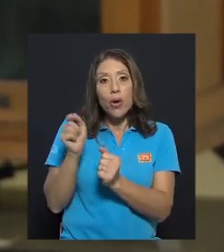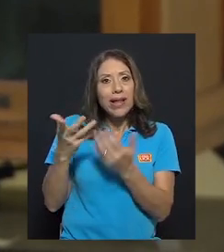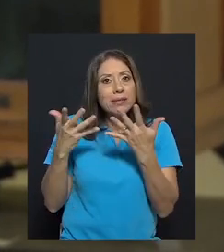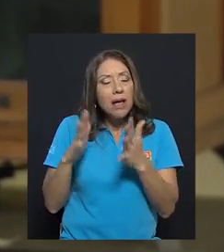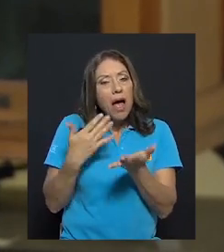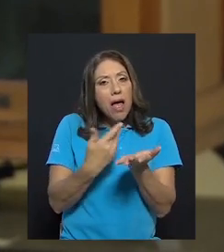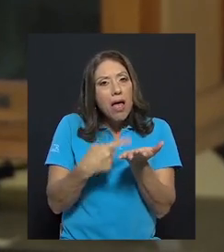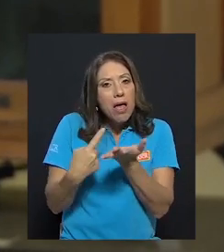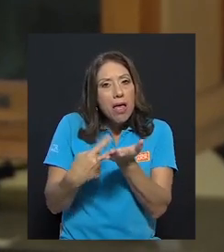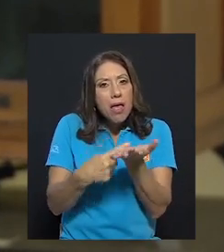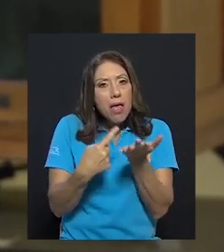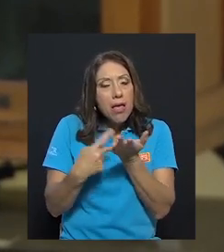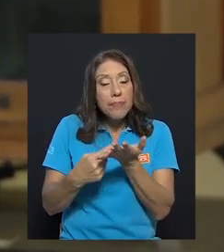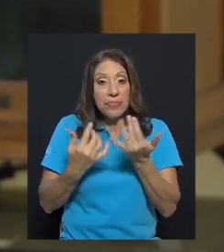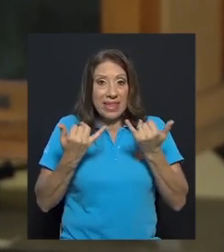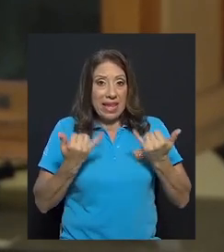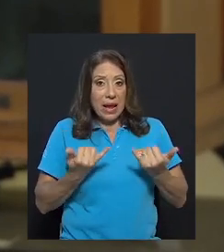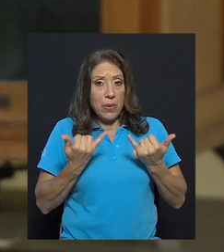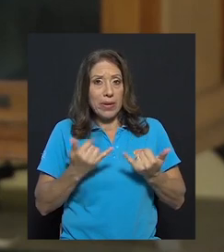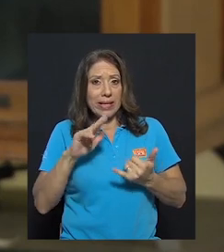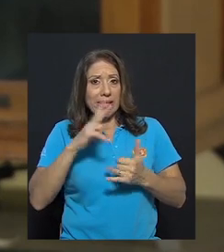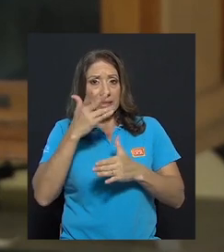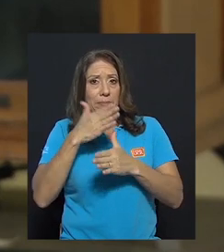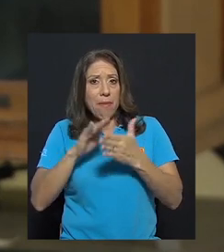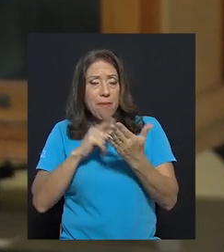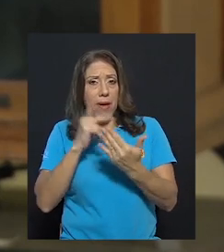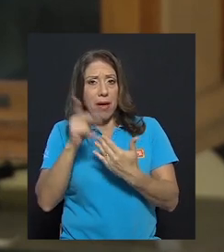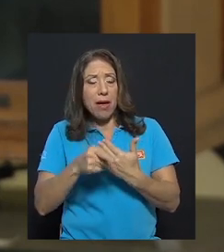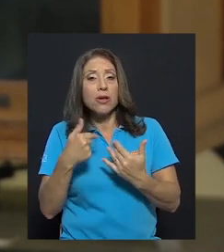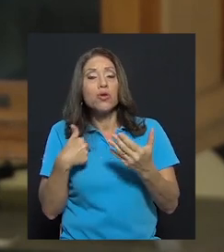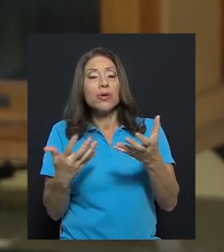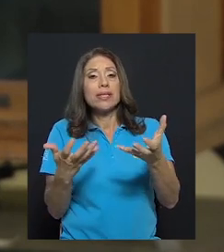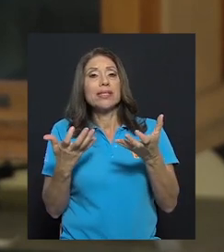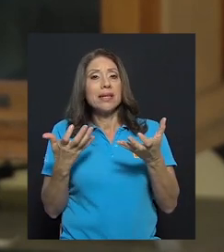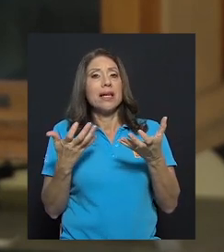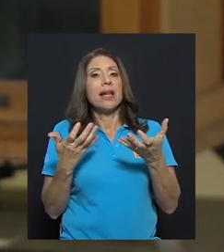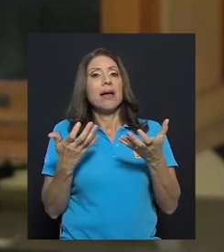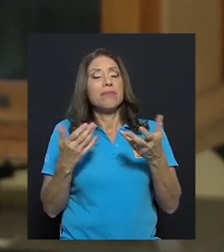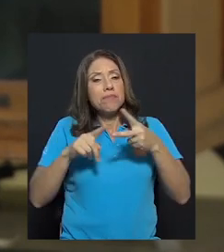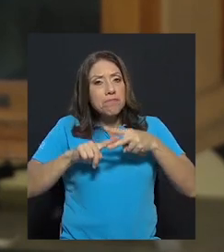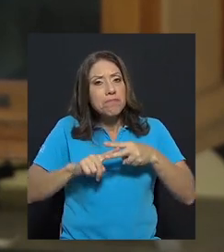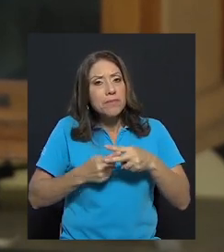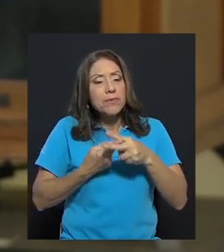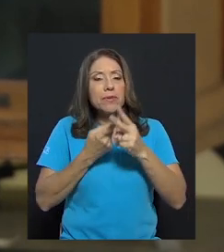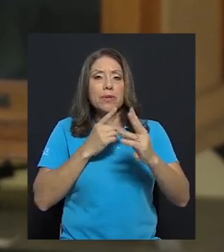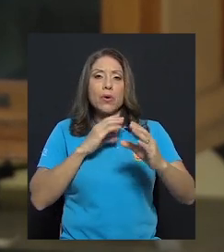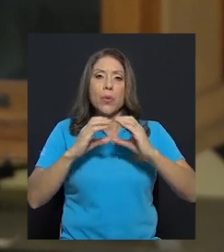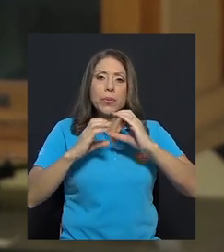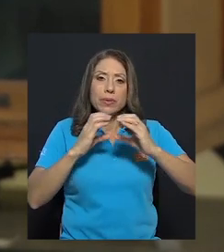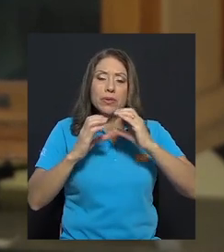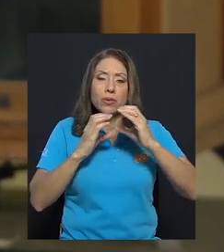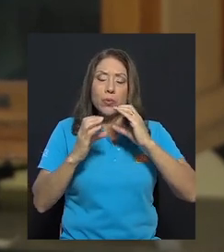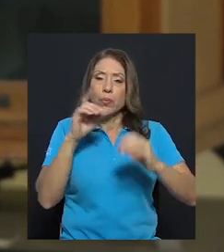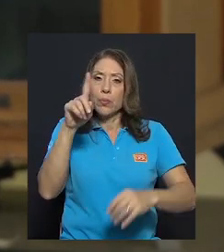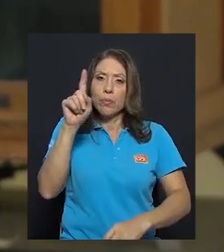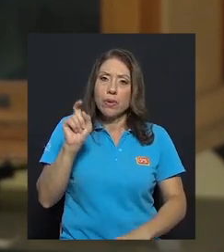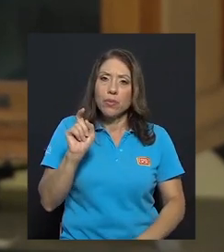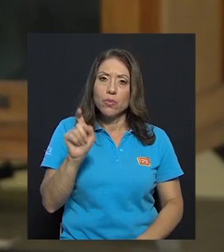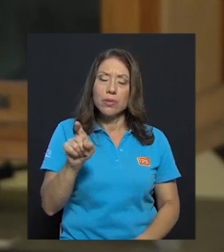tercer bloque, Andy, yo quisiera abrir la conversación preguntando si